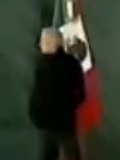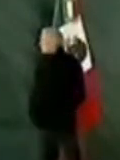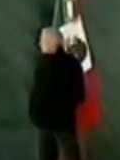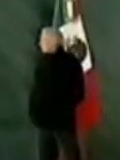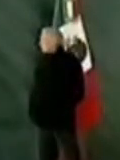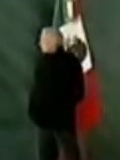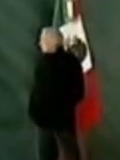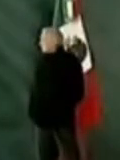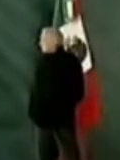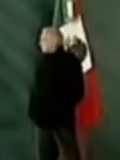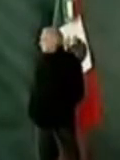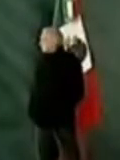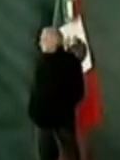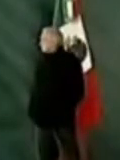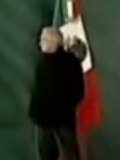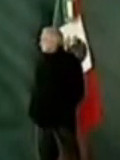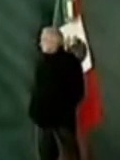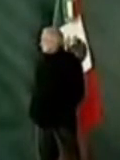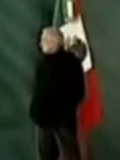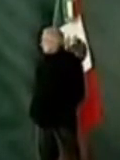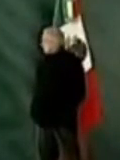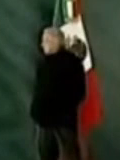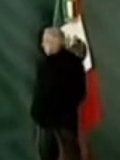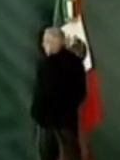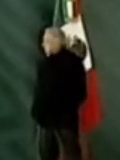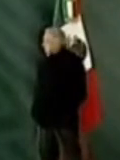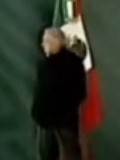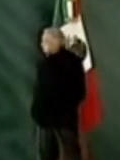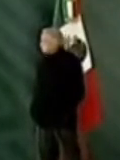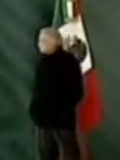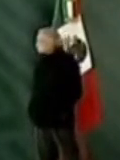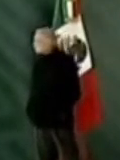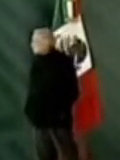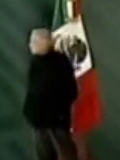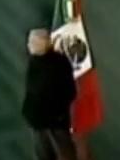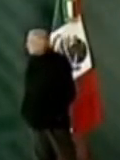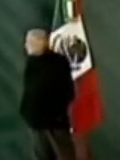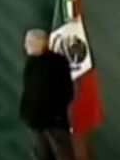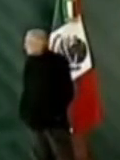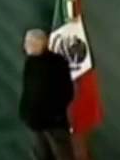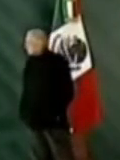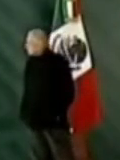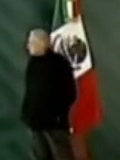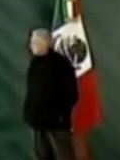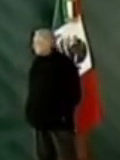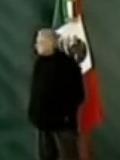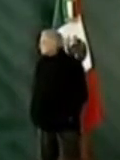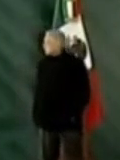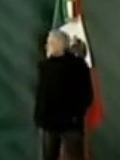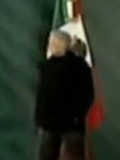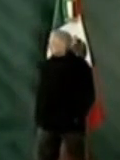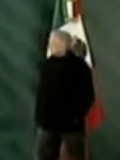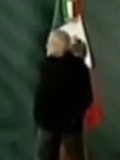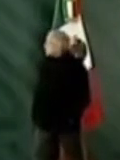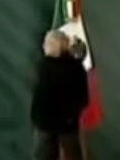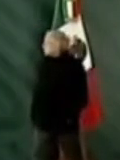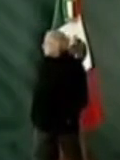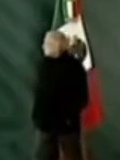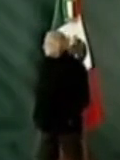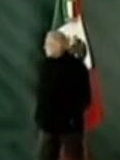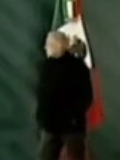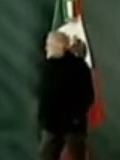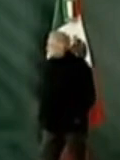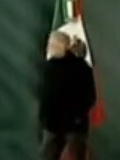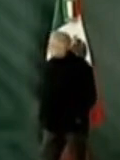estos vehículos. Enseguida vemos los metros cuadrados de pavimentación por estado que se